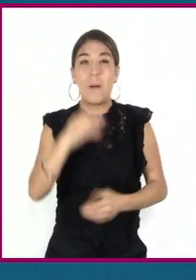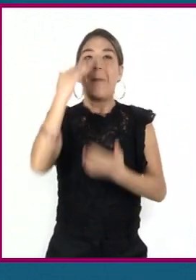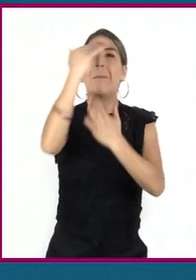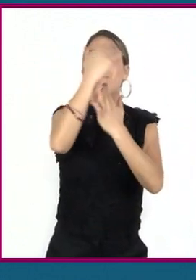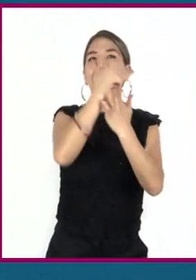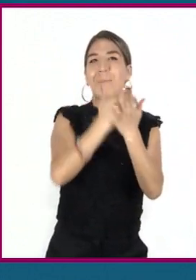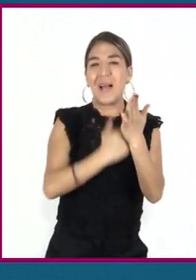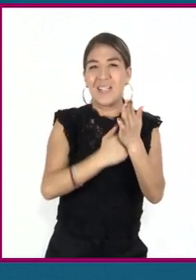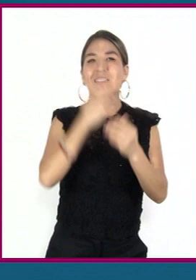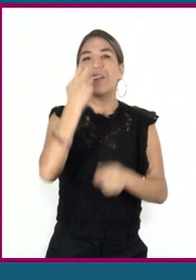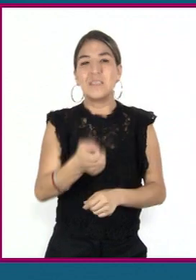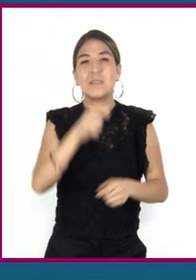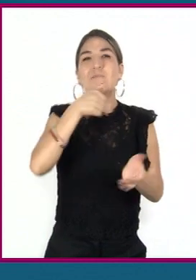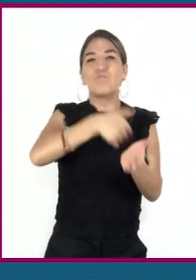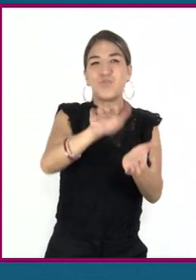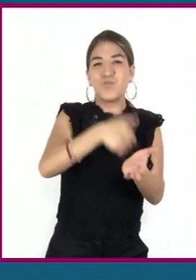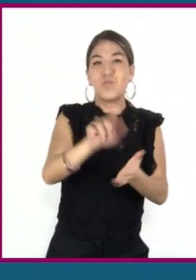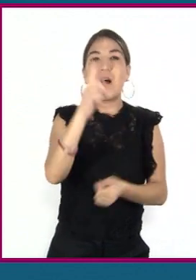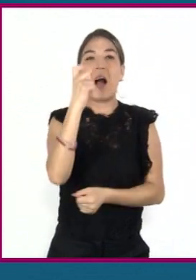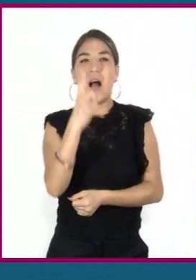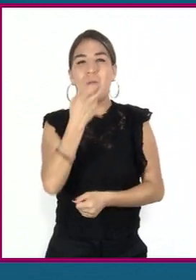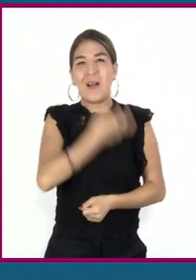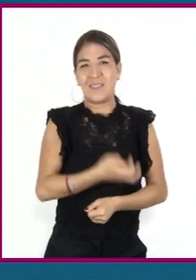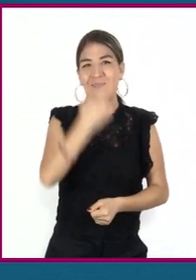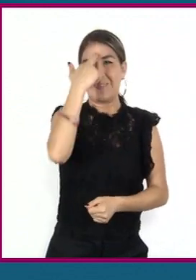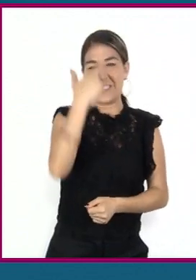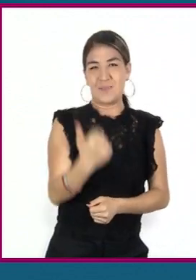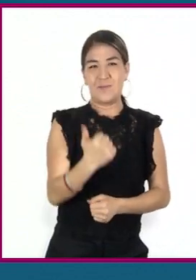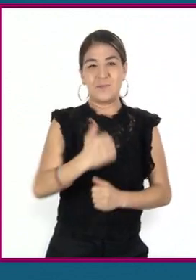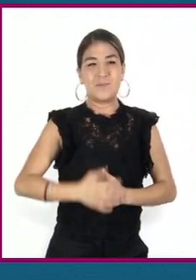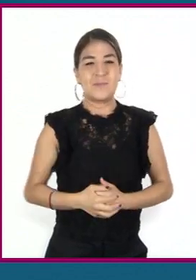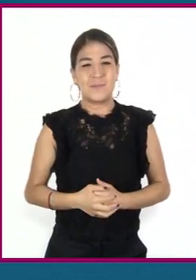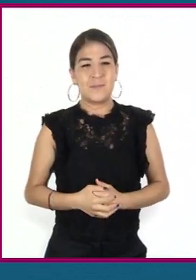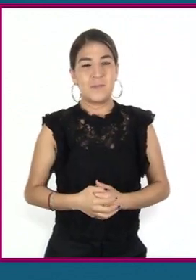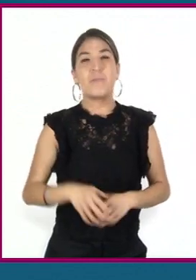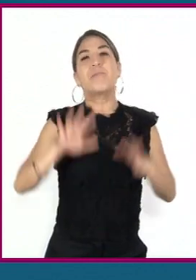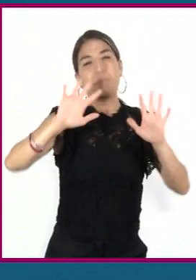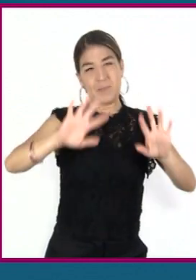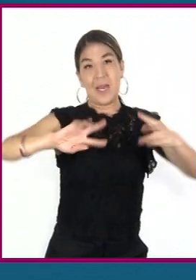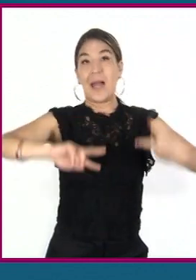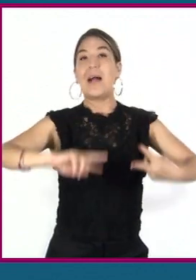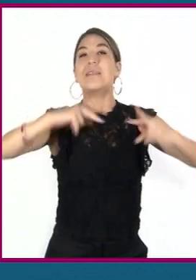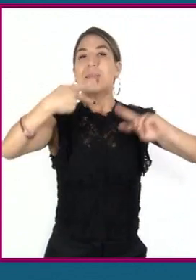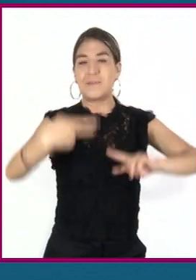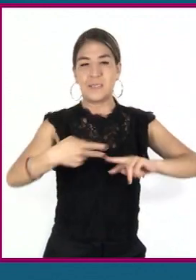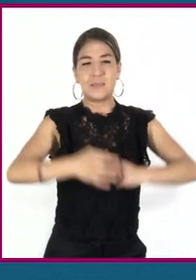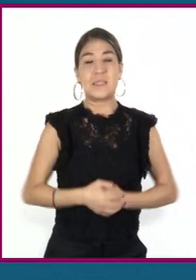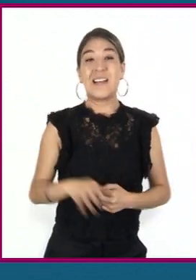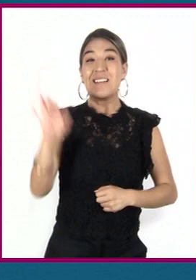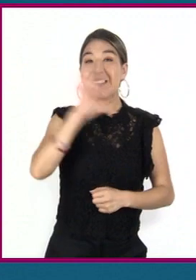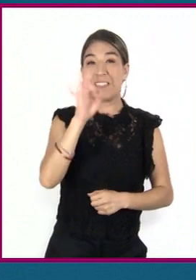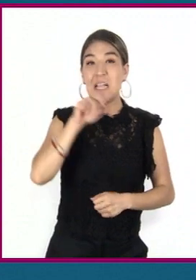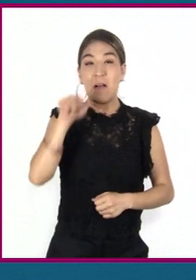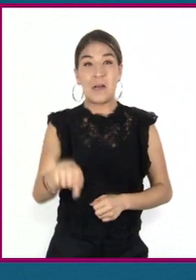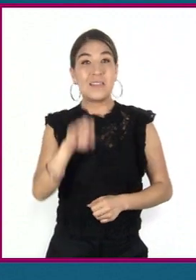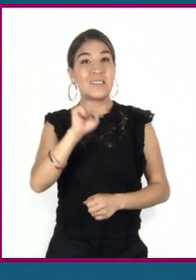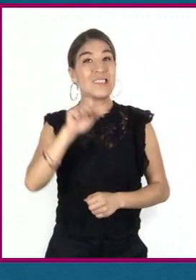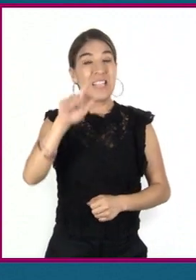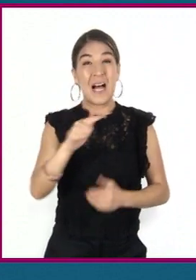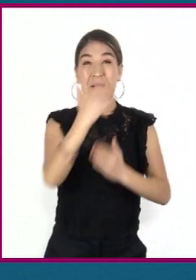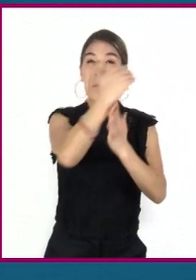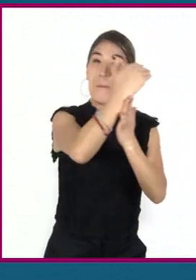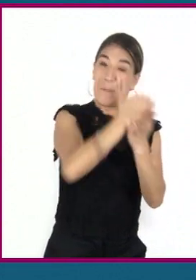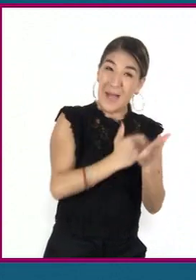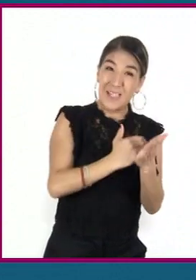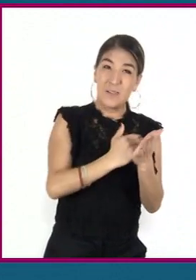tamaño debido a la salida de agua de estas células. Por el contrario, si la concentración de sal fuera